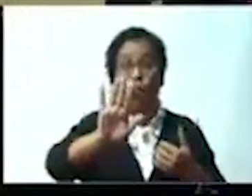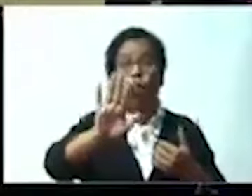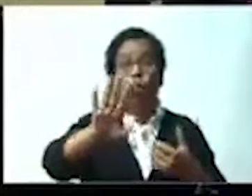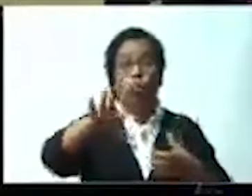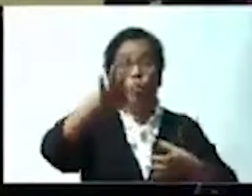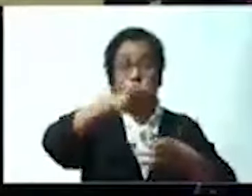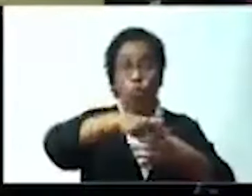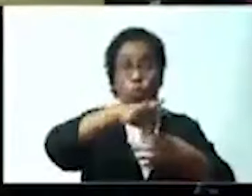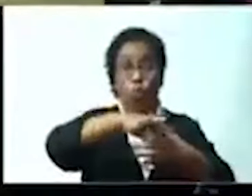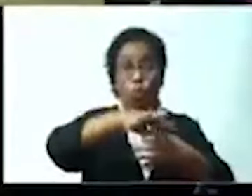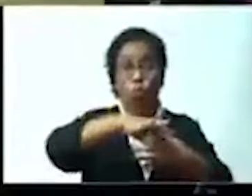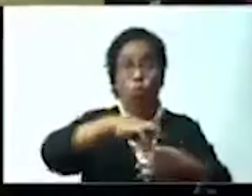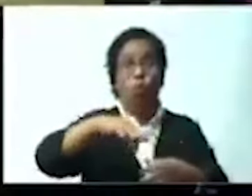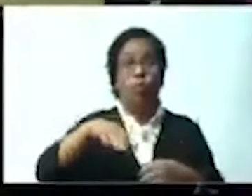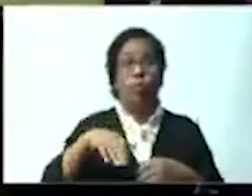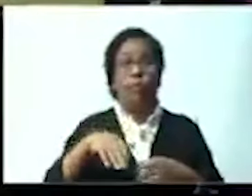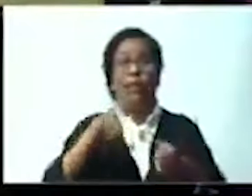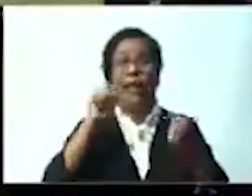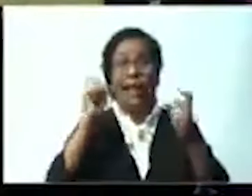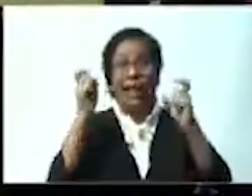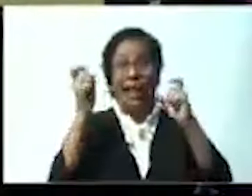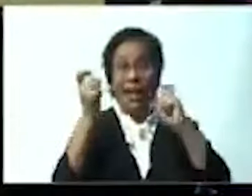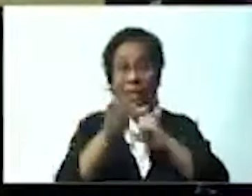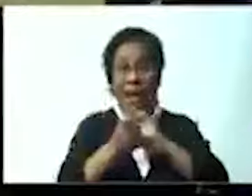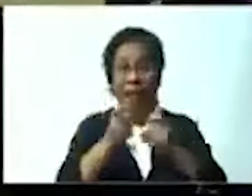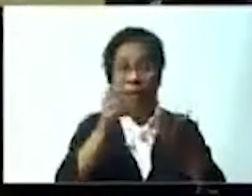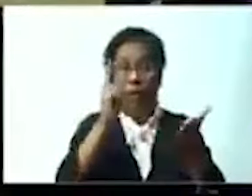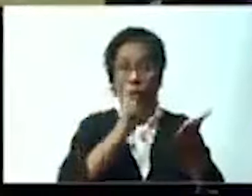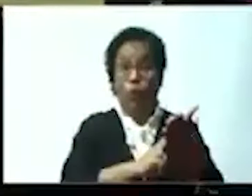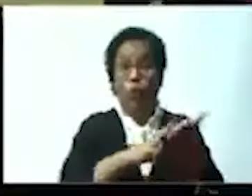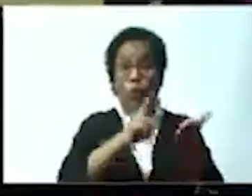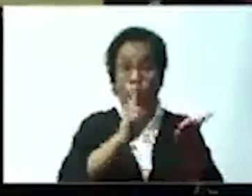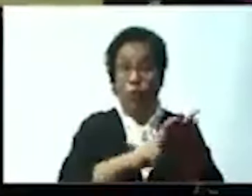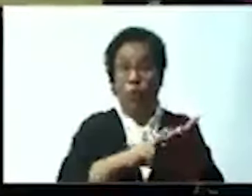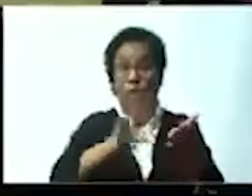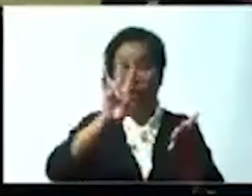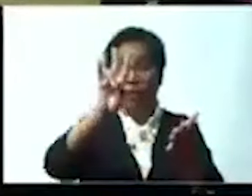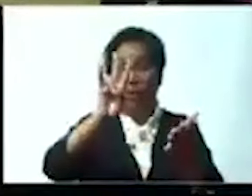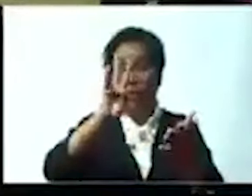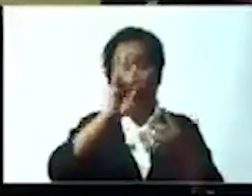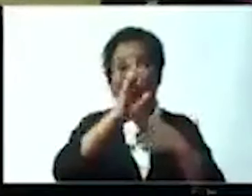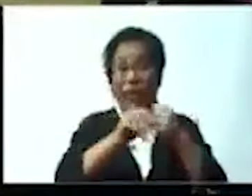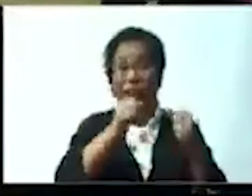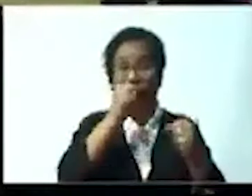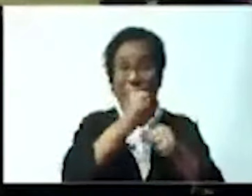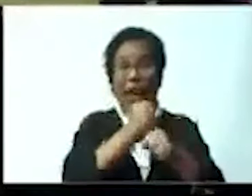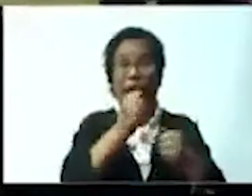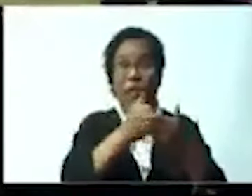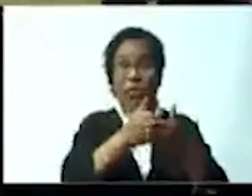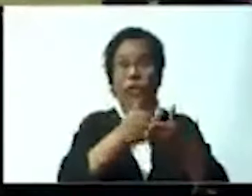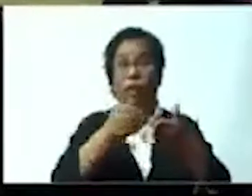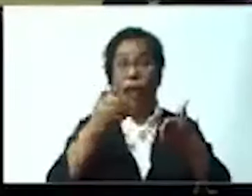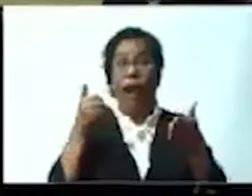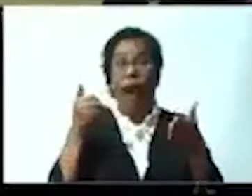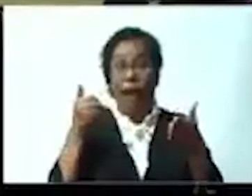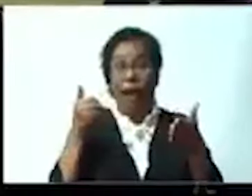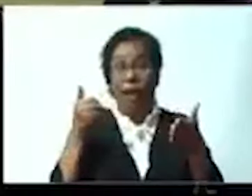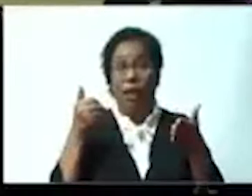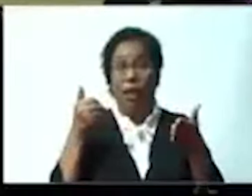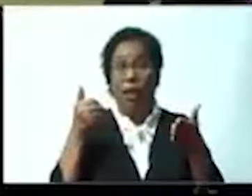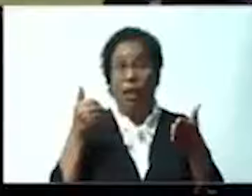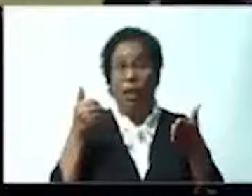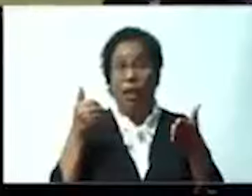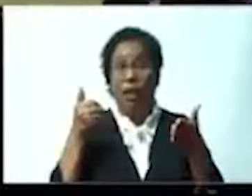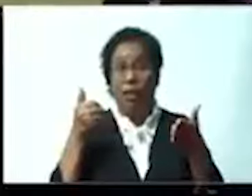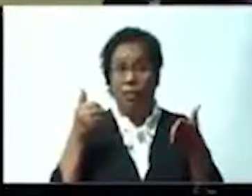contrato 7 años antes. Es verdad que la presidenta de la comisión dijo que vinieron los ministros. Los ministros